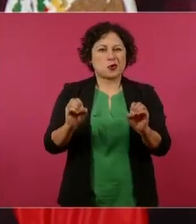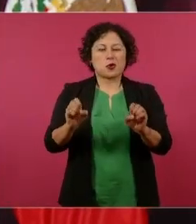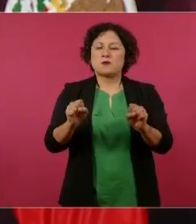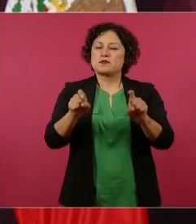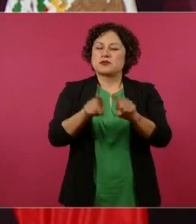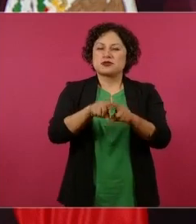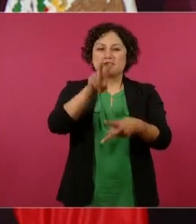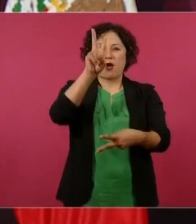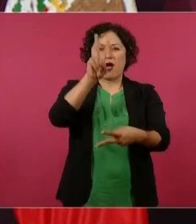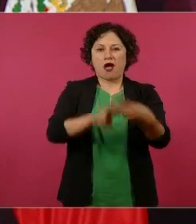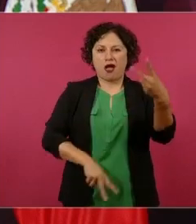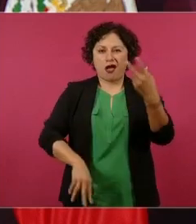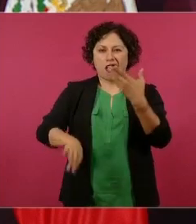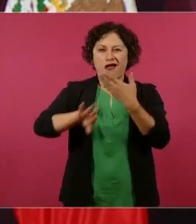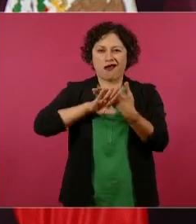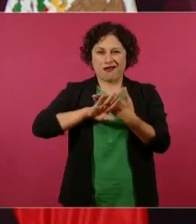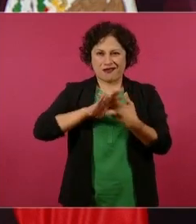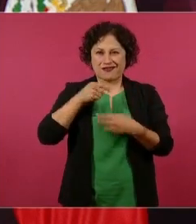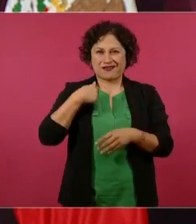narcopresidente,